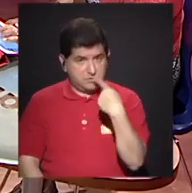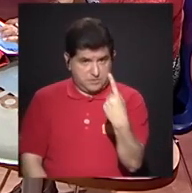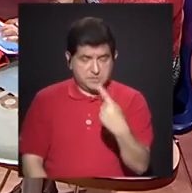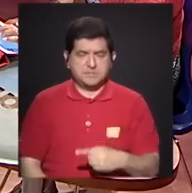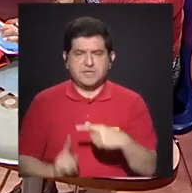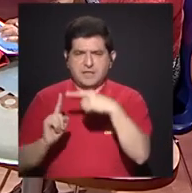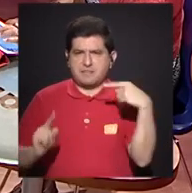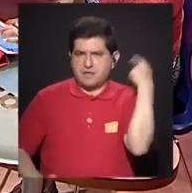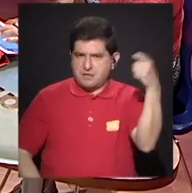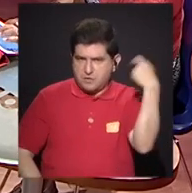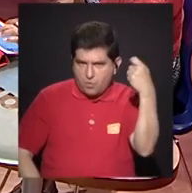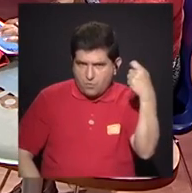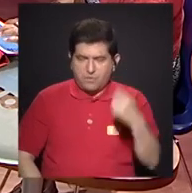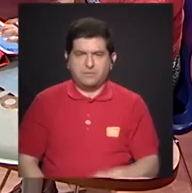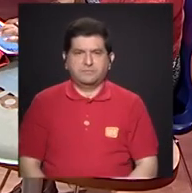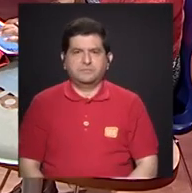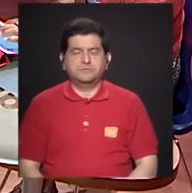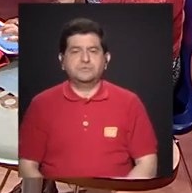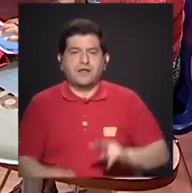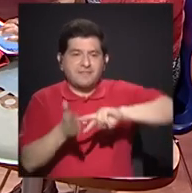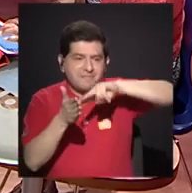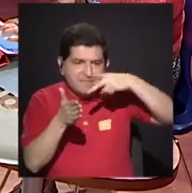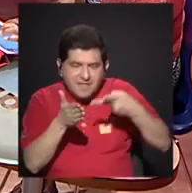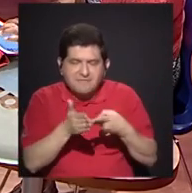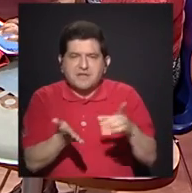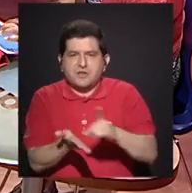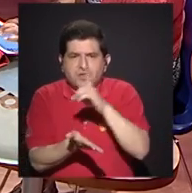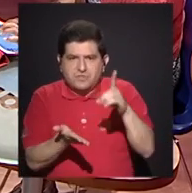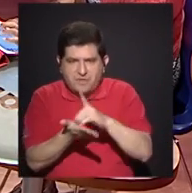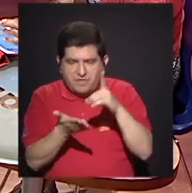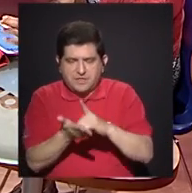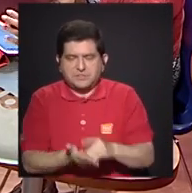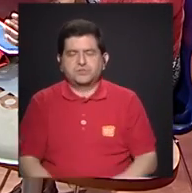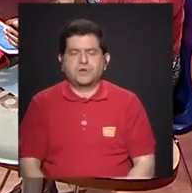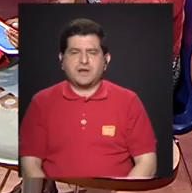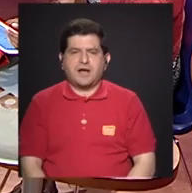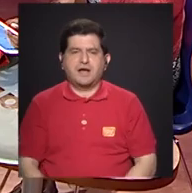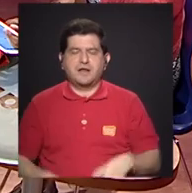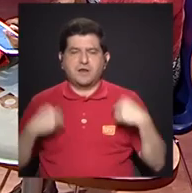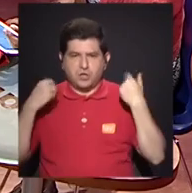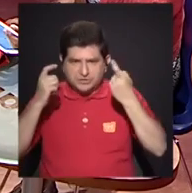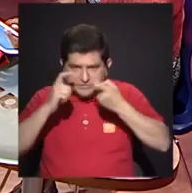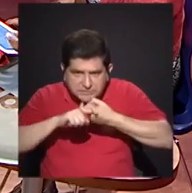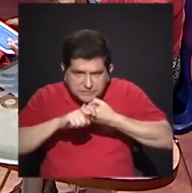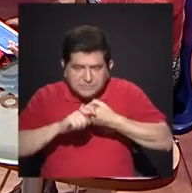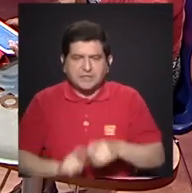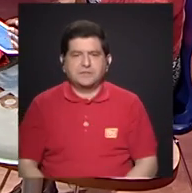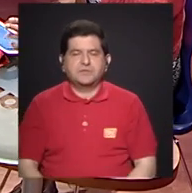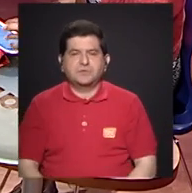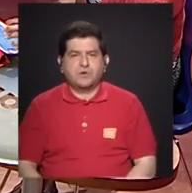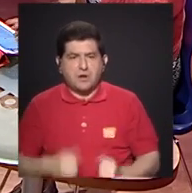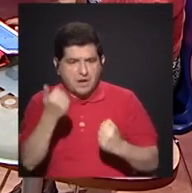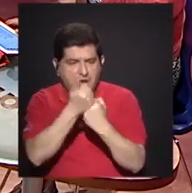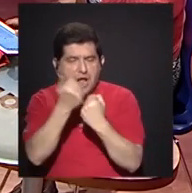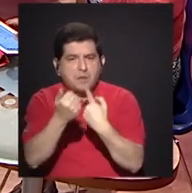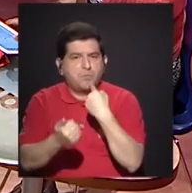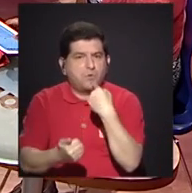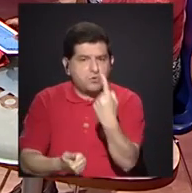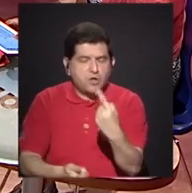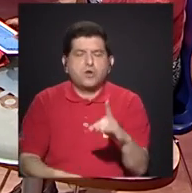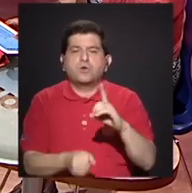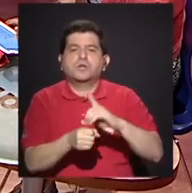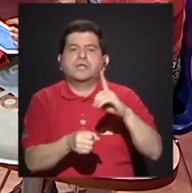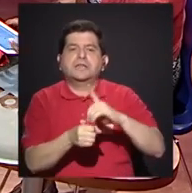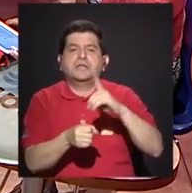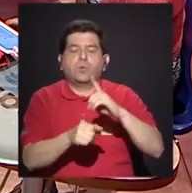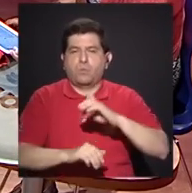Guanacaste que según la definición del diccionario español, dice, él respalda lo que dijo este